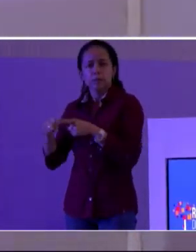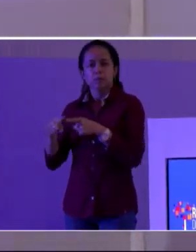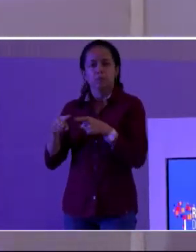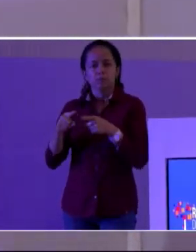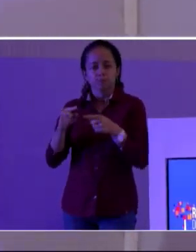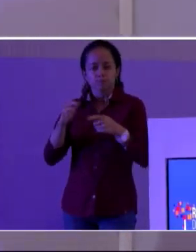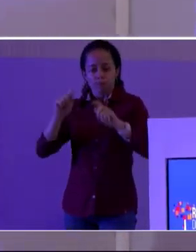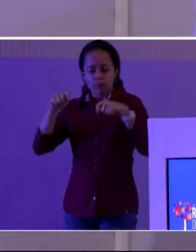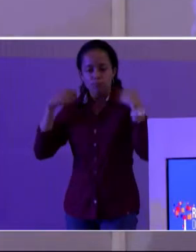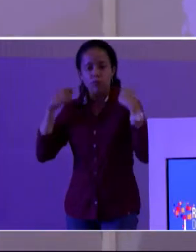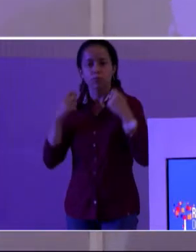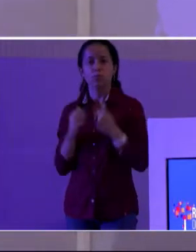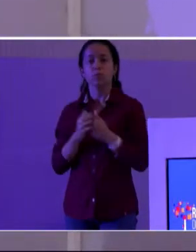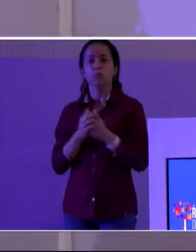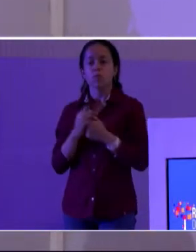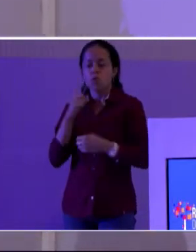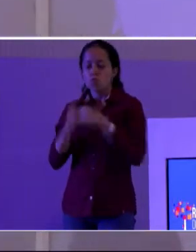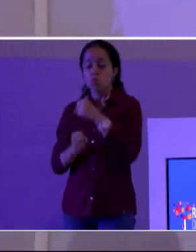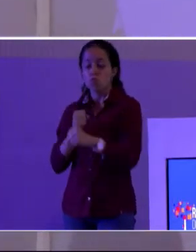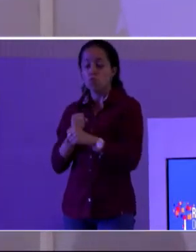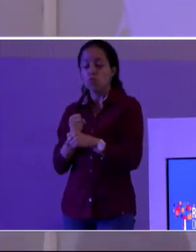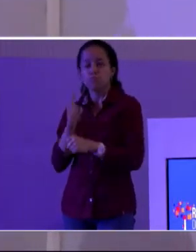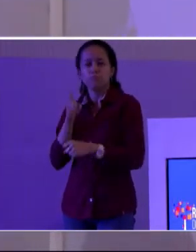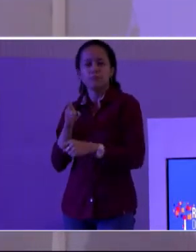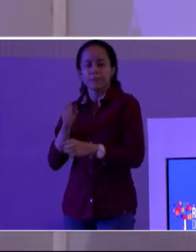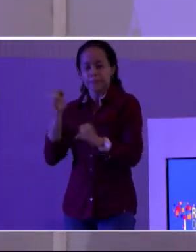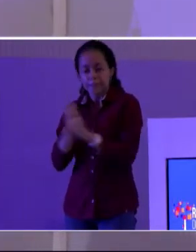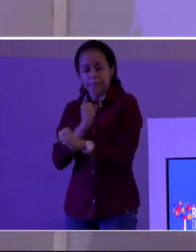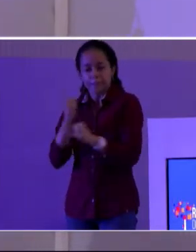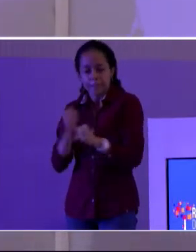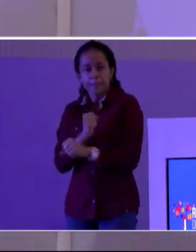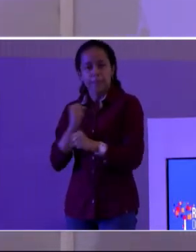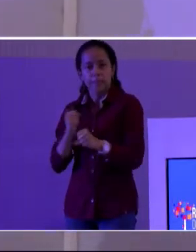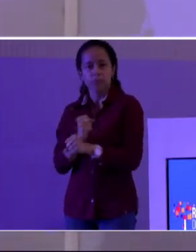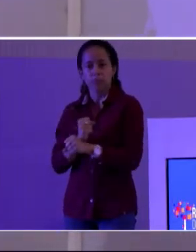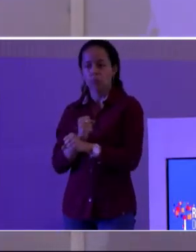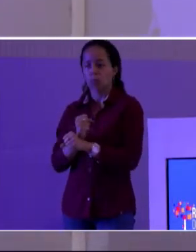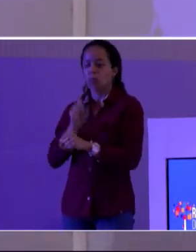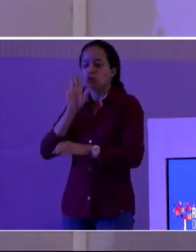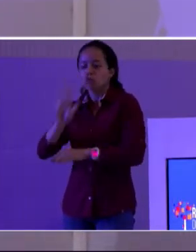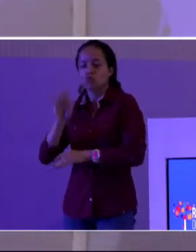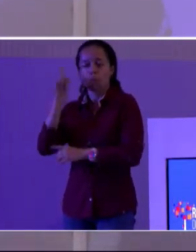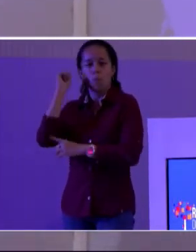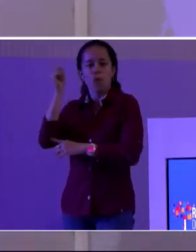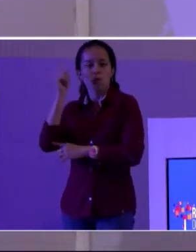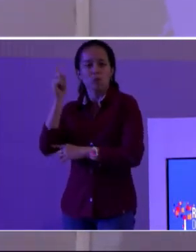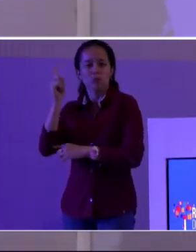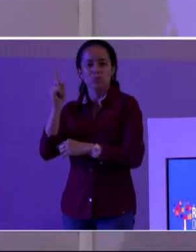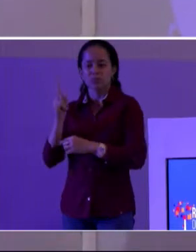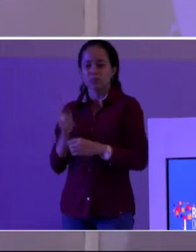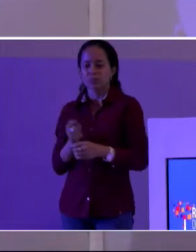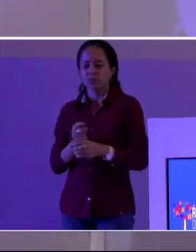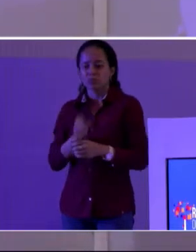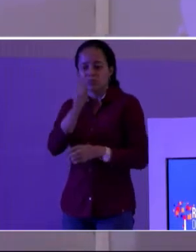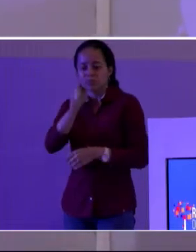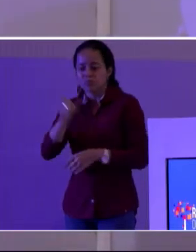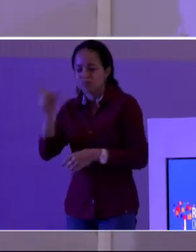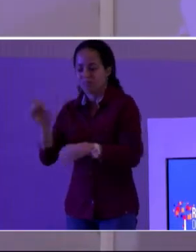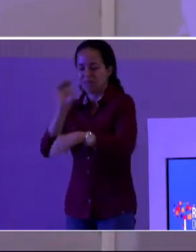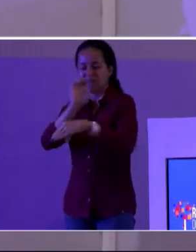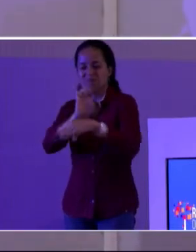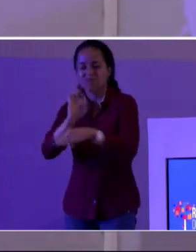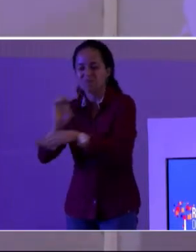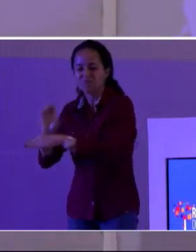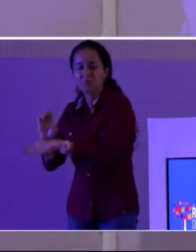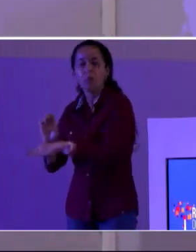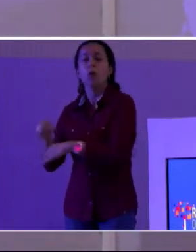más que eso, era un año de trabajar con los beneficiarios de la política, trabajar con los actores institucionales